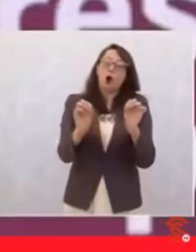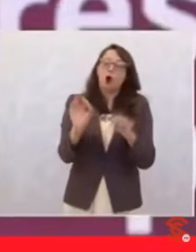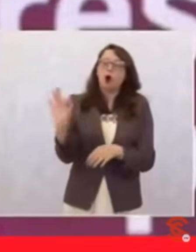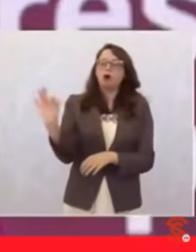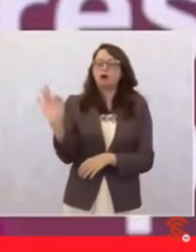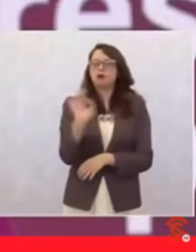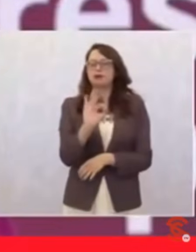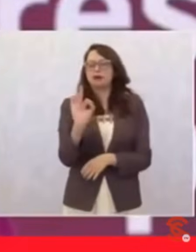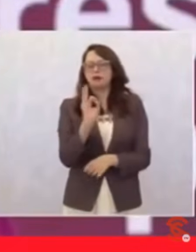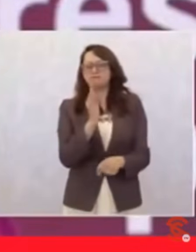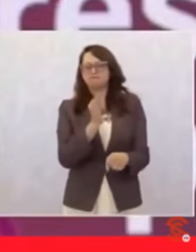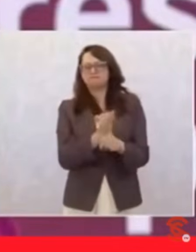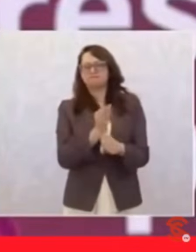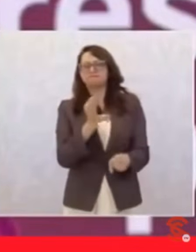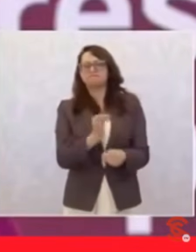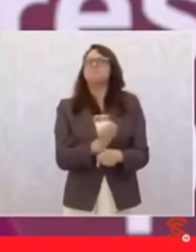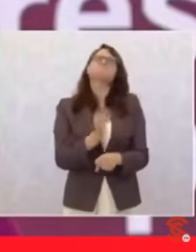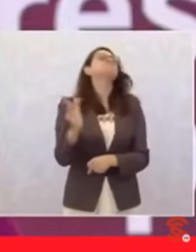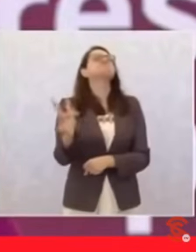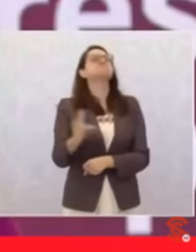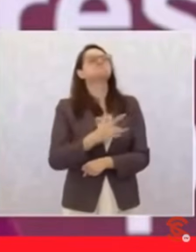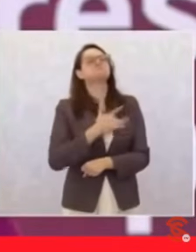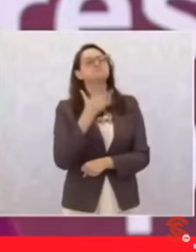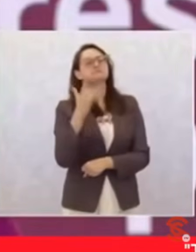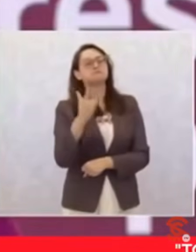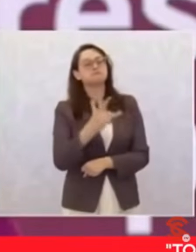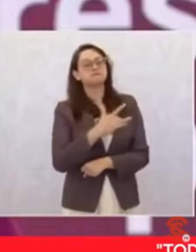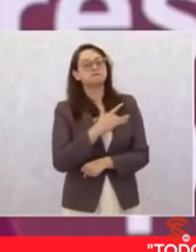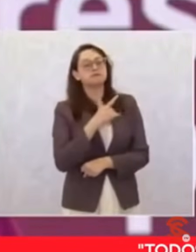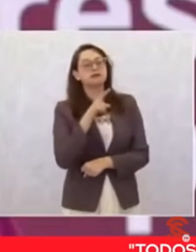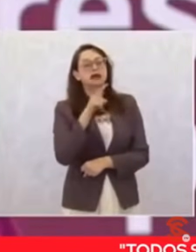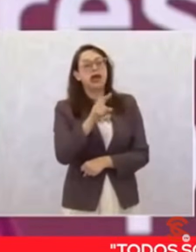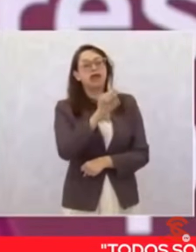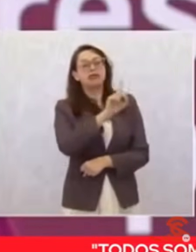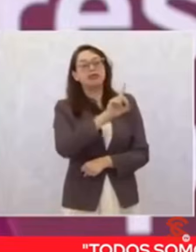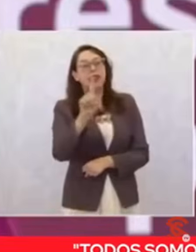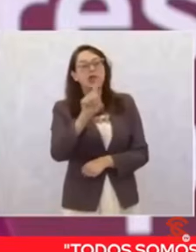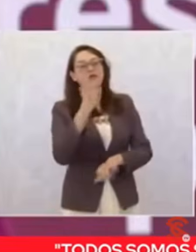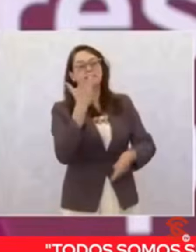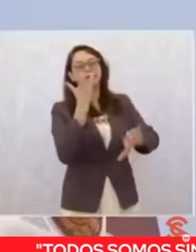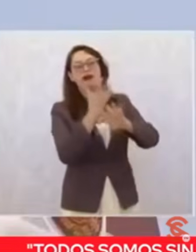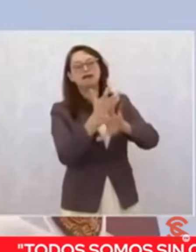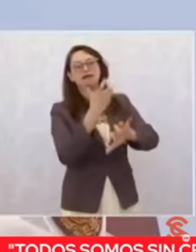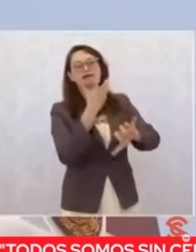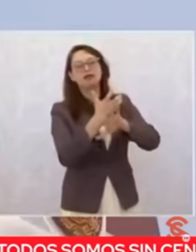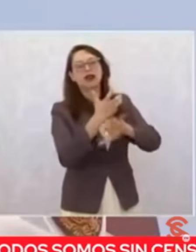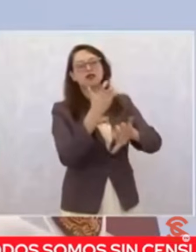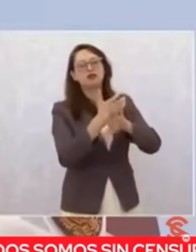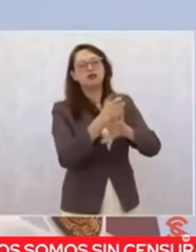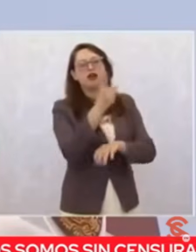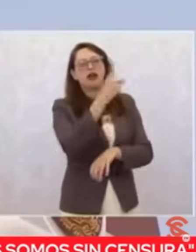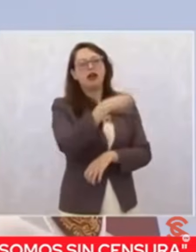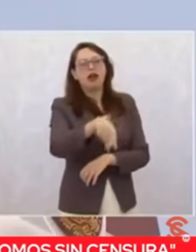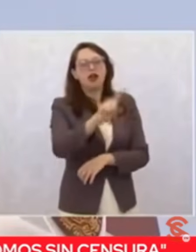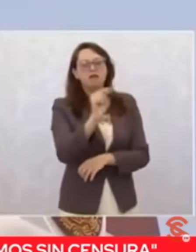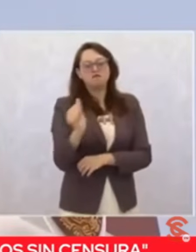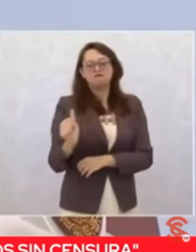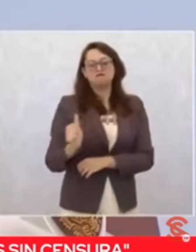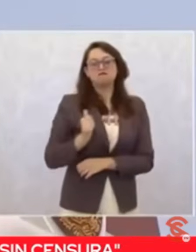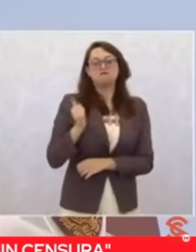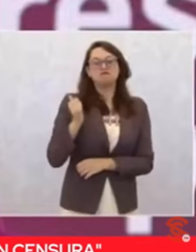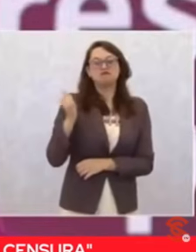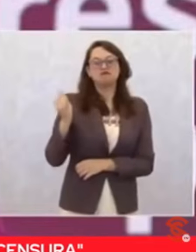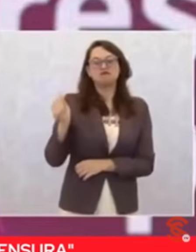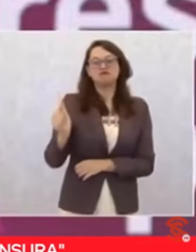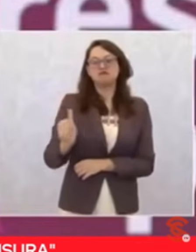estamos viendo cómo sectores de la ultraderecha estadounidense utilizan a